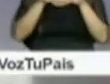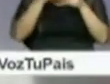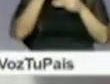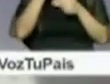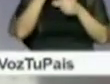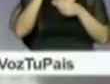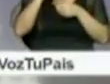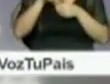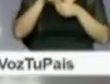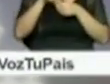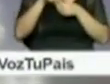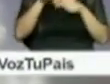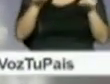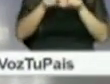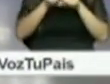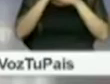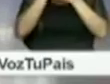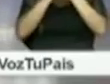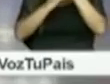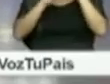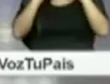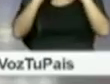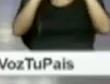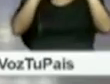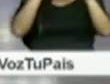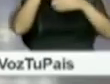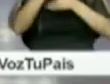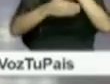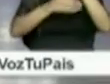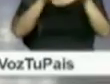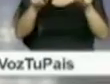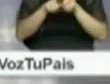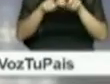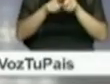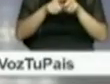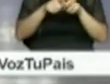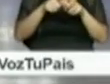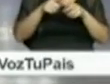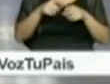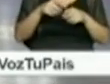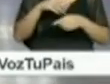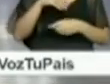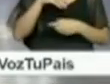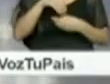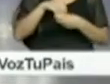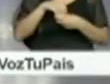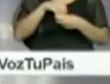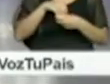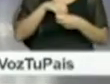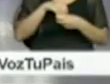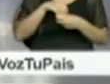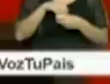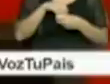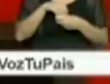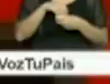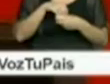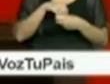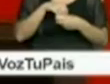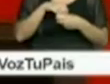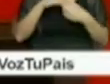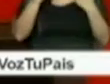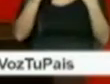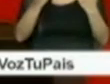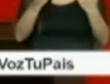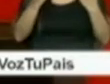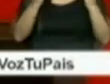convicción de ambas partes en la perspectiva de desarrollo de nuestros países y el nítido reconocimiento de que somos